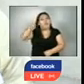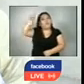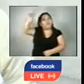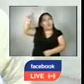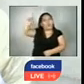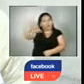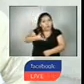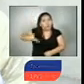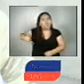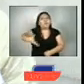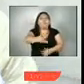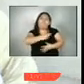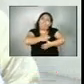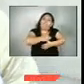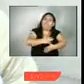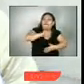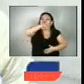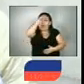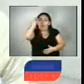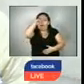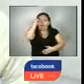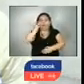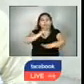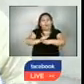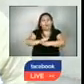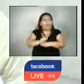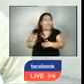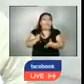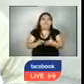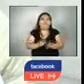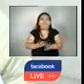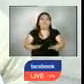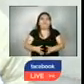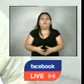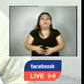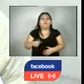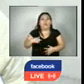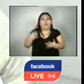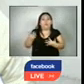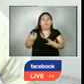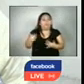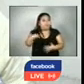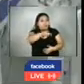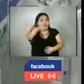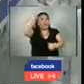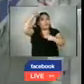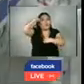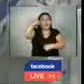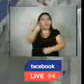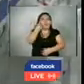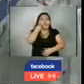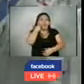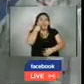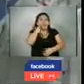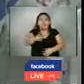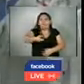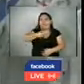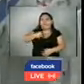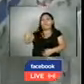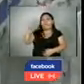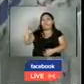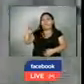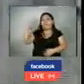la voluntad de todos los salvadoreños, creo que eso no se va a dar. Ojalá que nos concienticemos y nos cuidemos. Con edición de Cristian